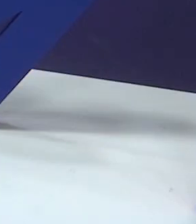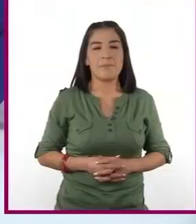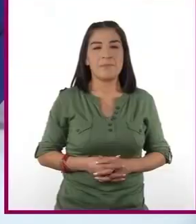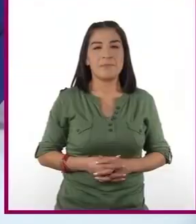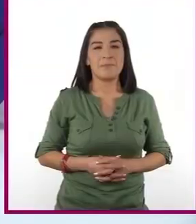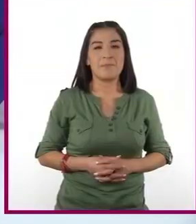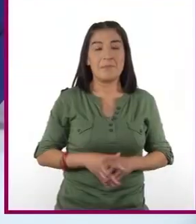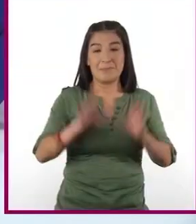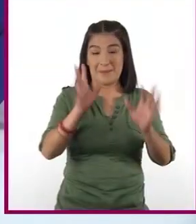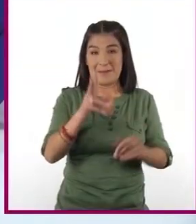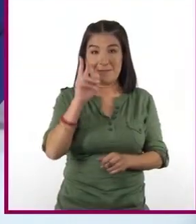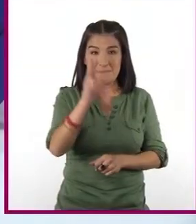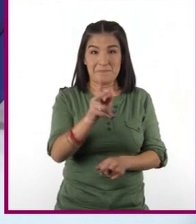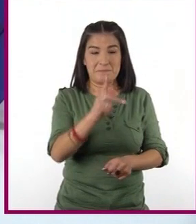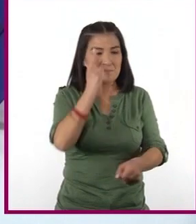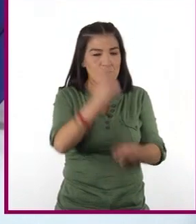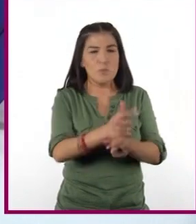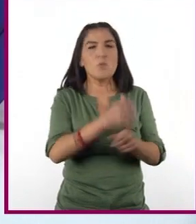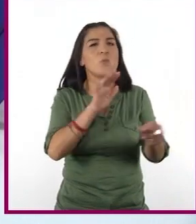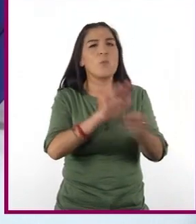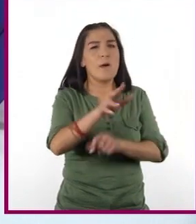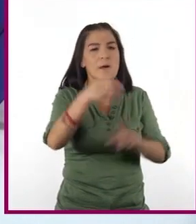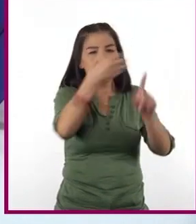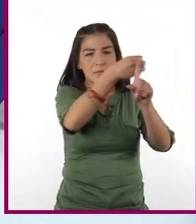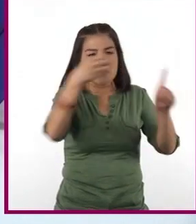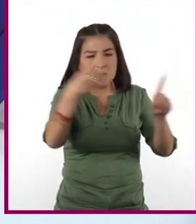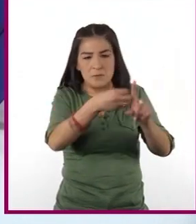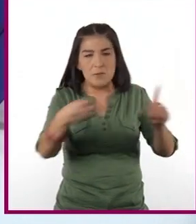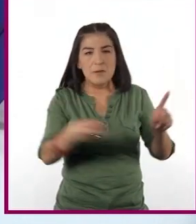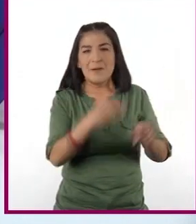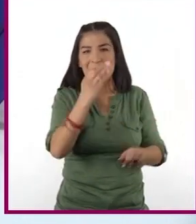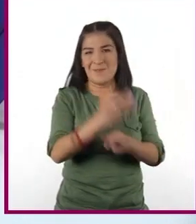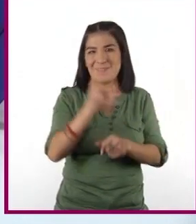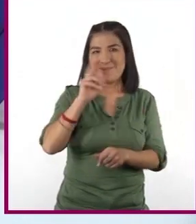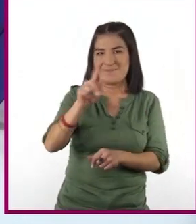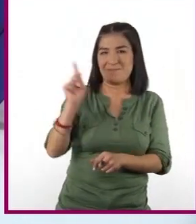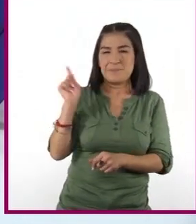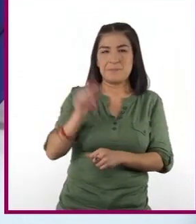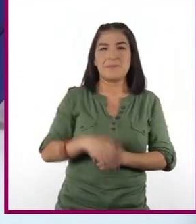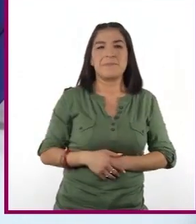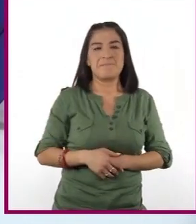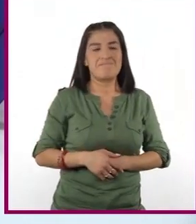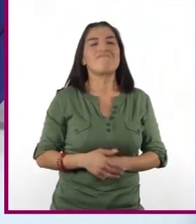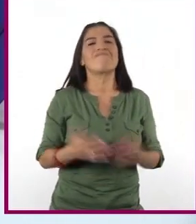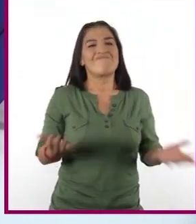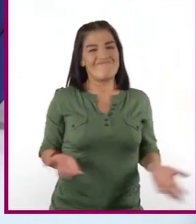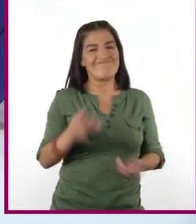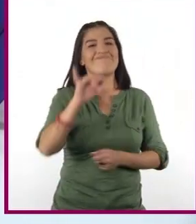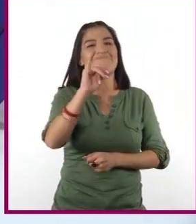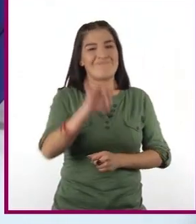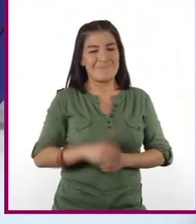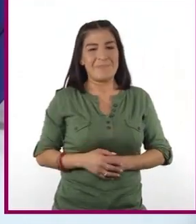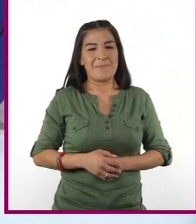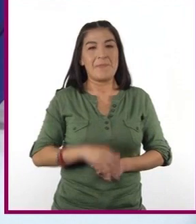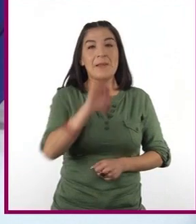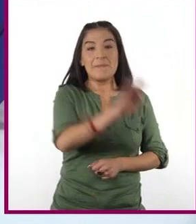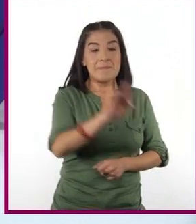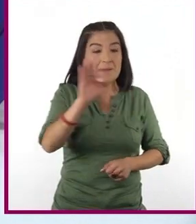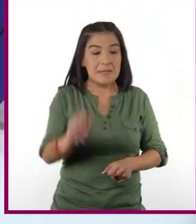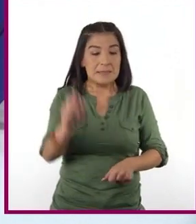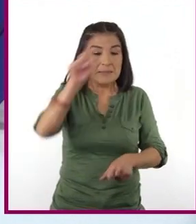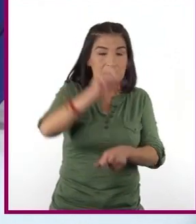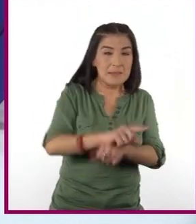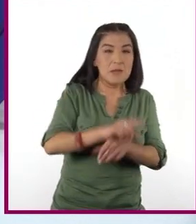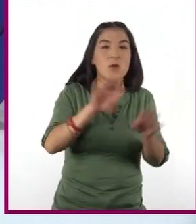¿Lograron identificar cuál es el orden dentro de esas obras que acaban de ver? Exacto, las fechas en que el escritor